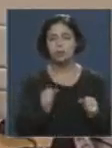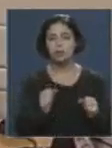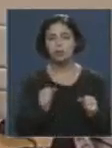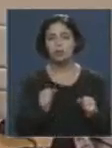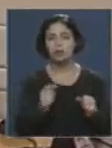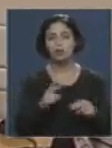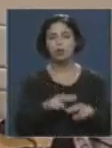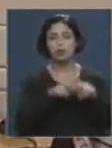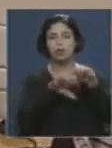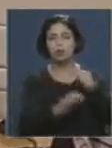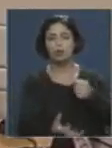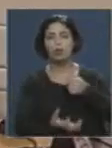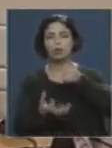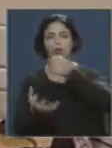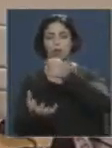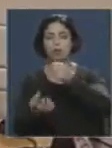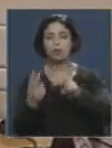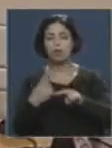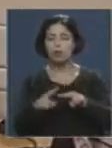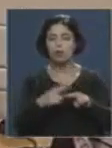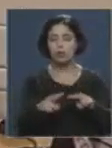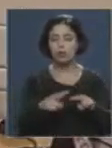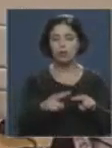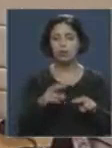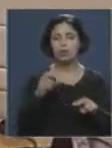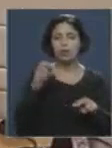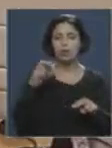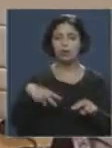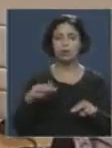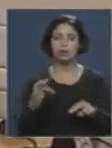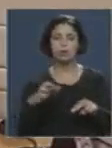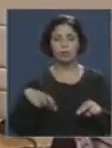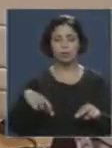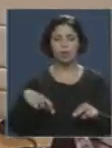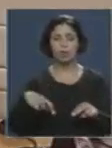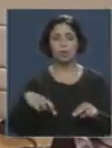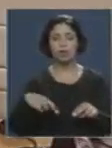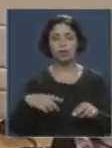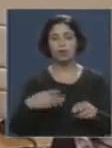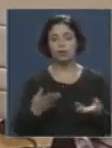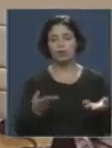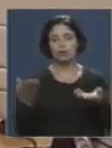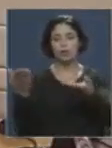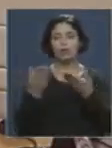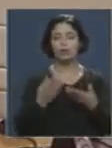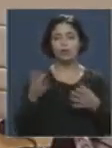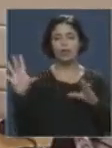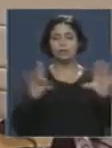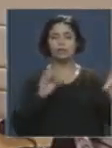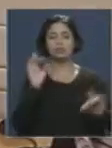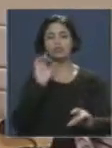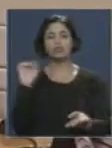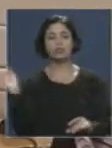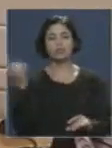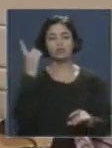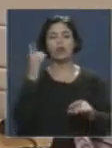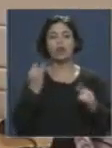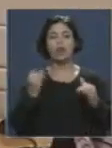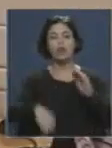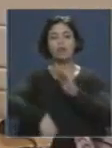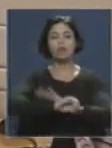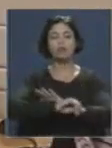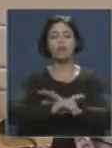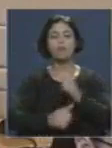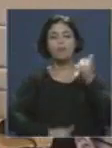de los recursos que genera la NFP y que provienen de la Selección Nacional de Fútbol